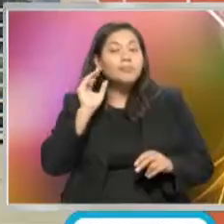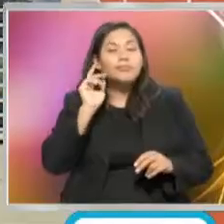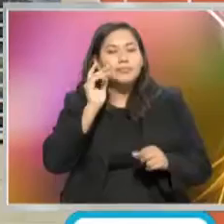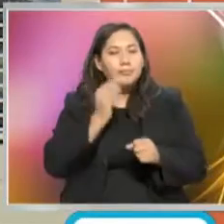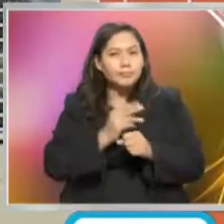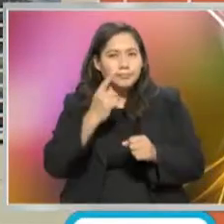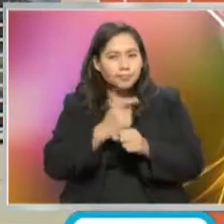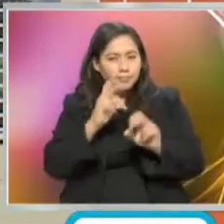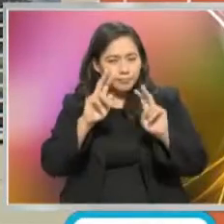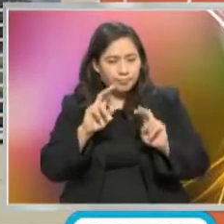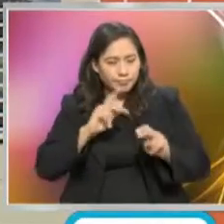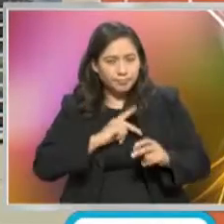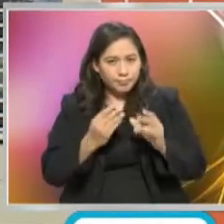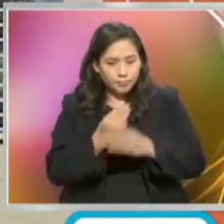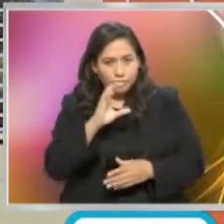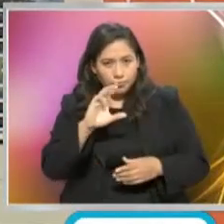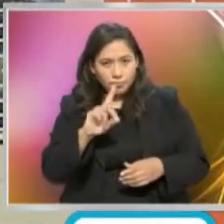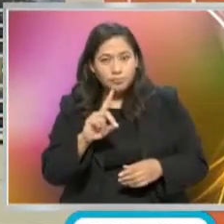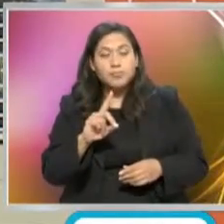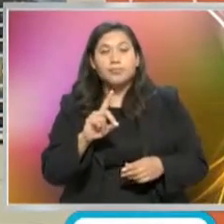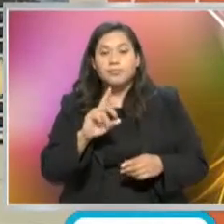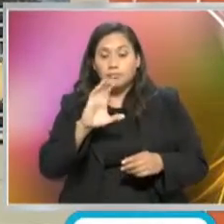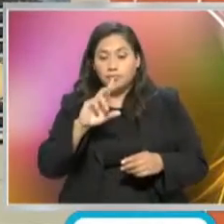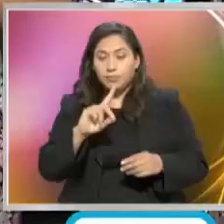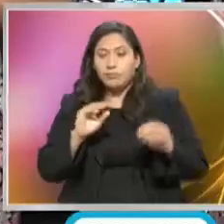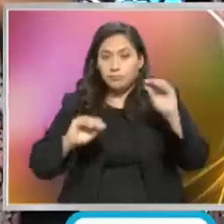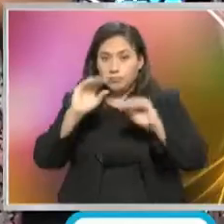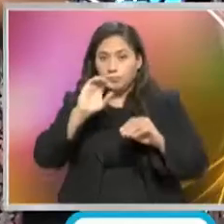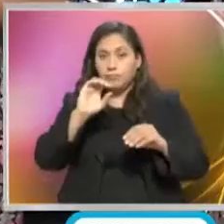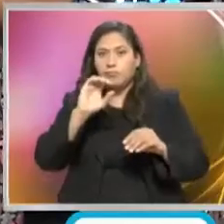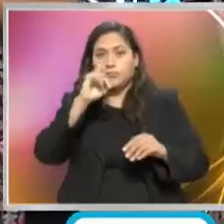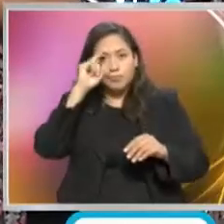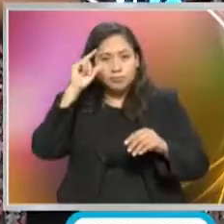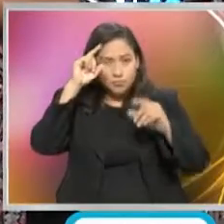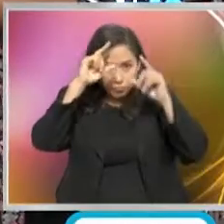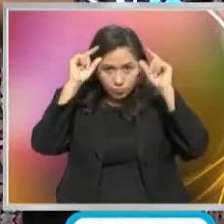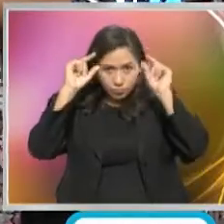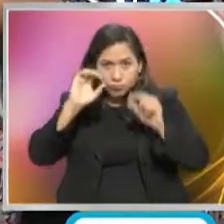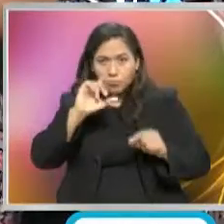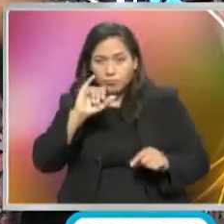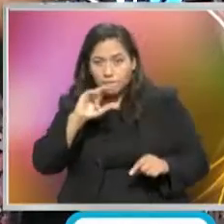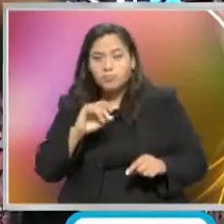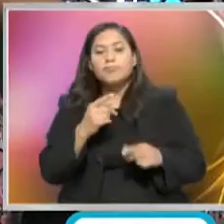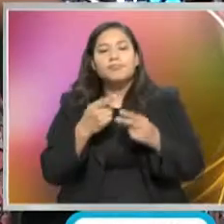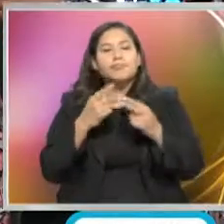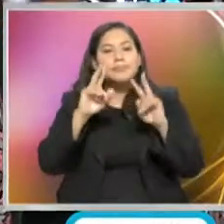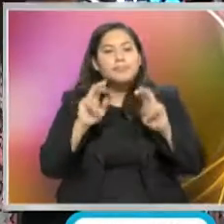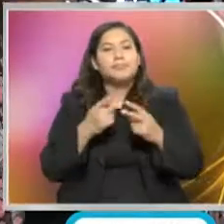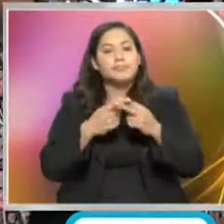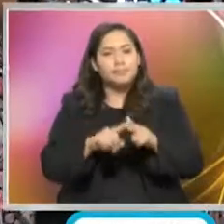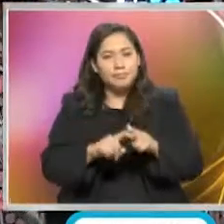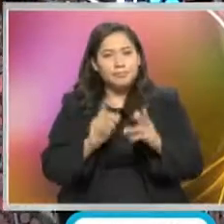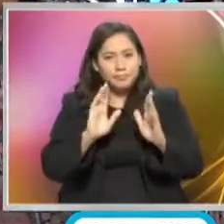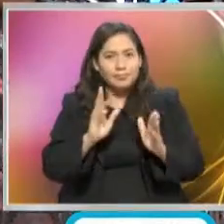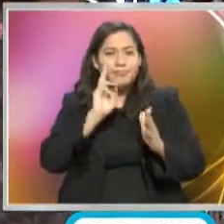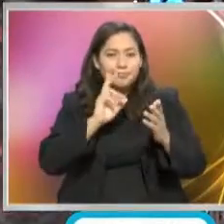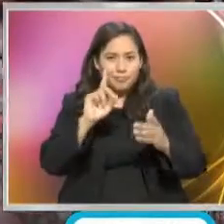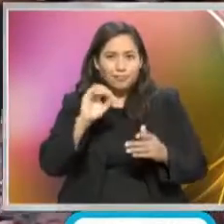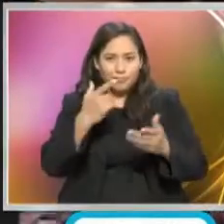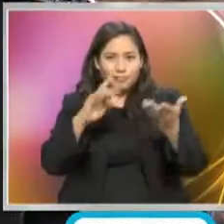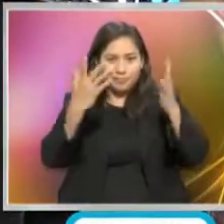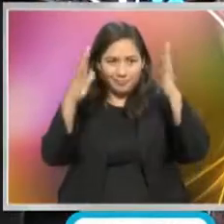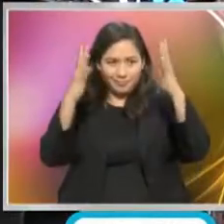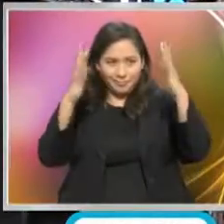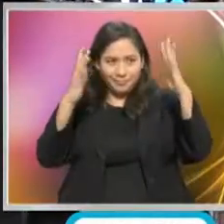escuchar el primer sencillo de nuestro nuevo disco. El disco se llama Monteolivo y la canción se llama Comenzar. Pues vamos a escuchar entonces Comenzar. Dog, con